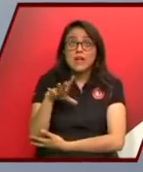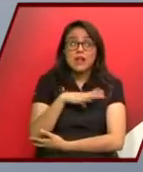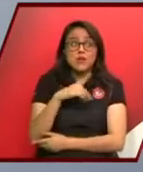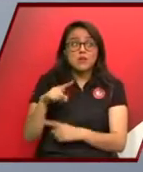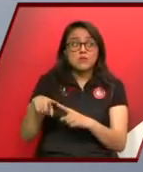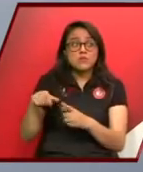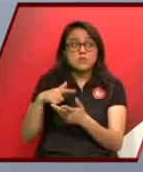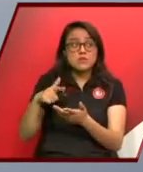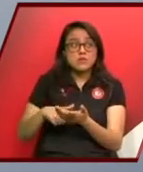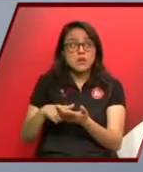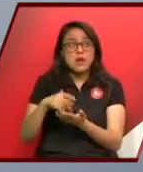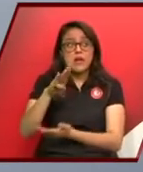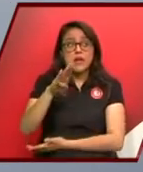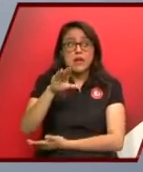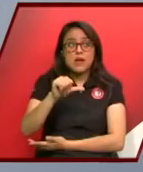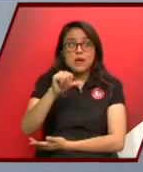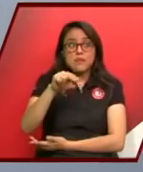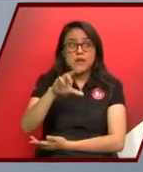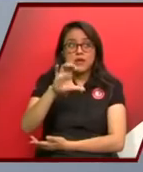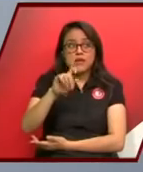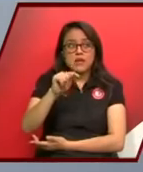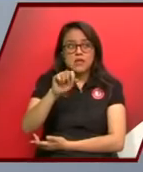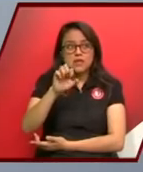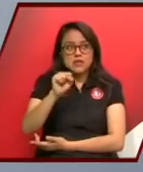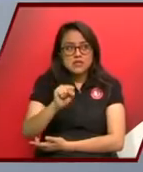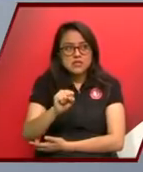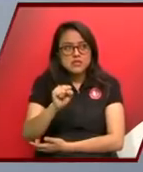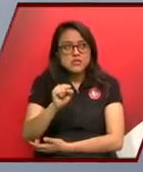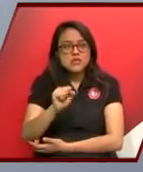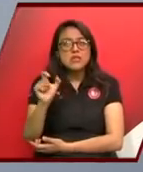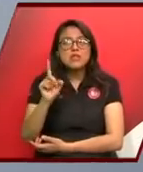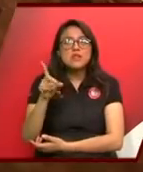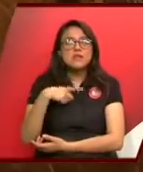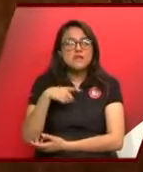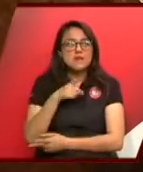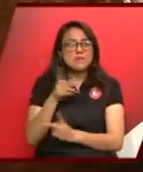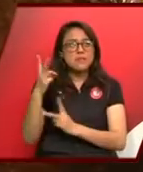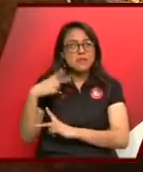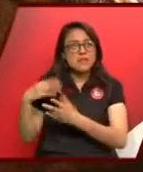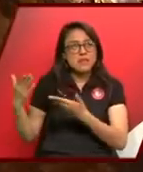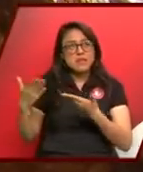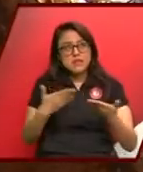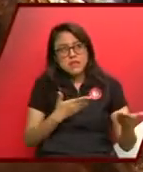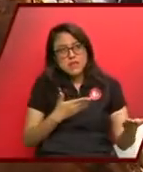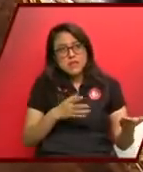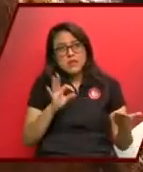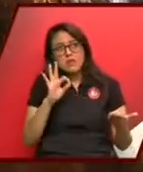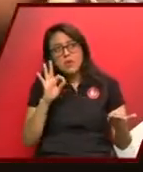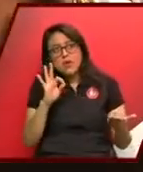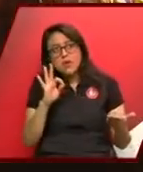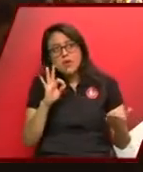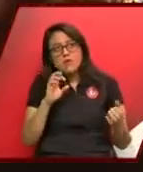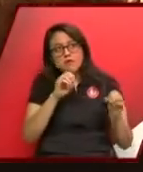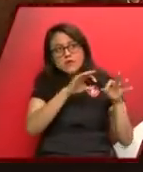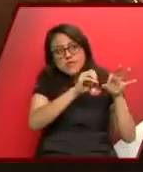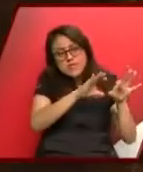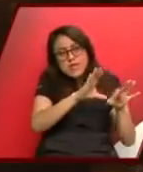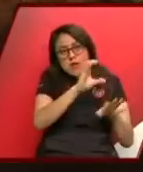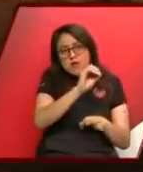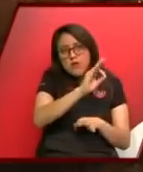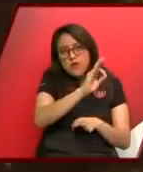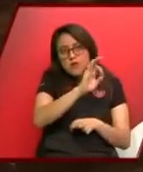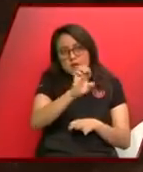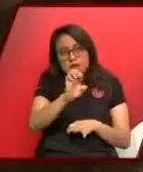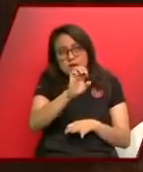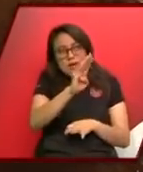que chulada. Tienen servicio de banquetes, pero decía coffee break. O sea, estaría bueno traerlo a la oficina más seguido, ¿no? ¿No creen? Un coffee break